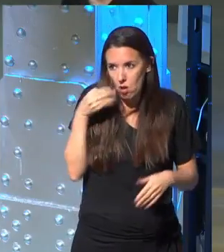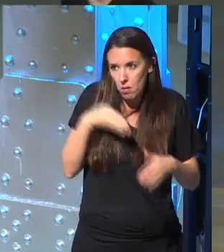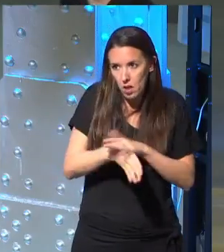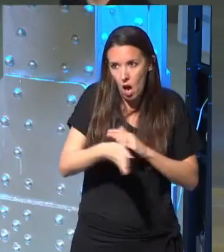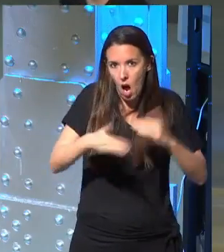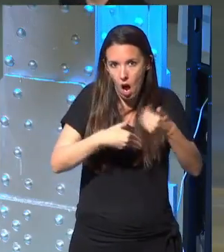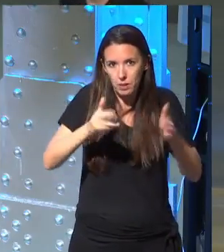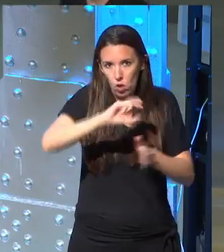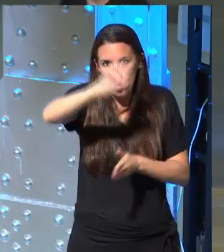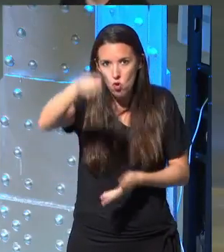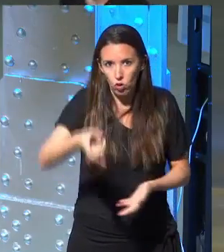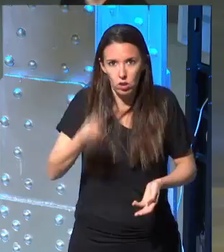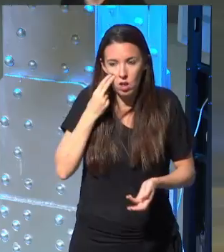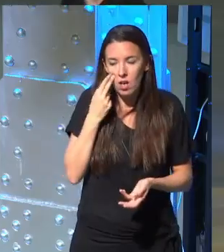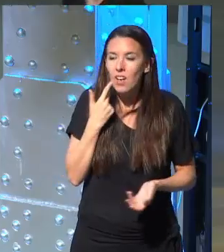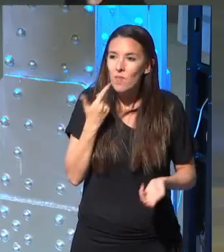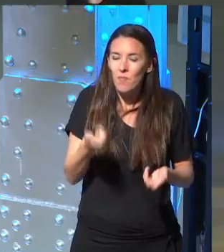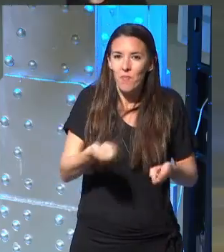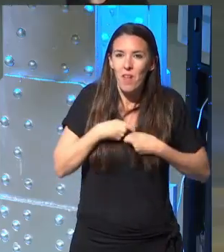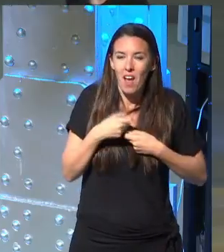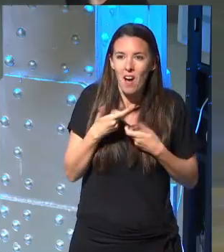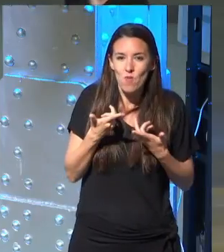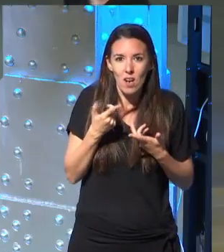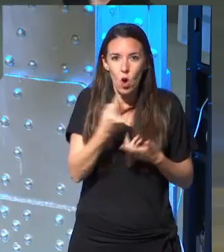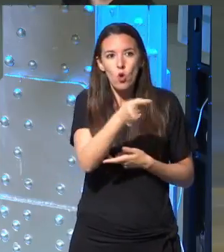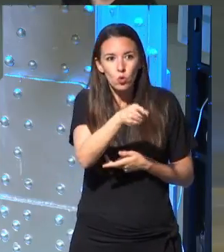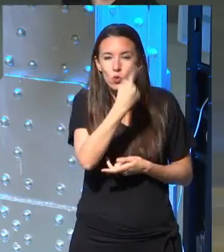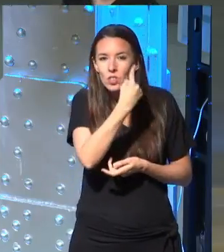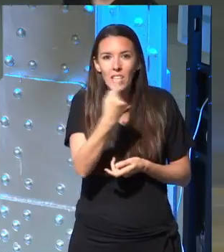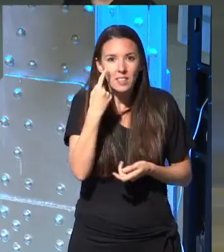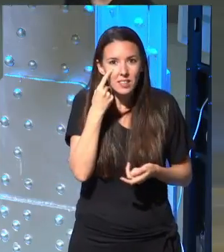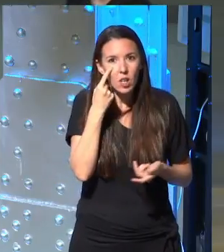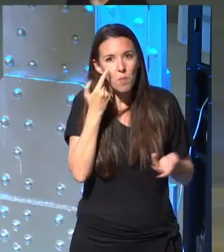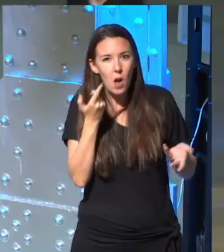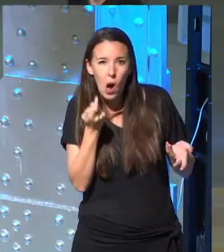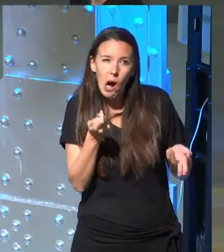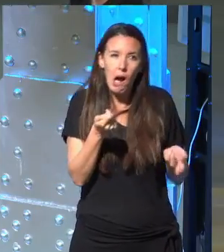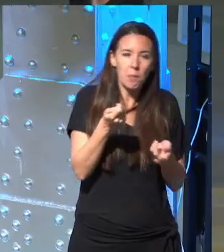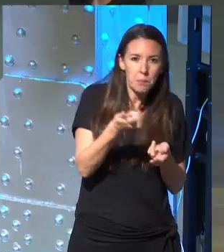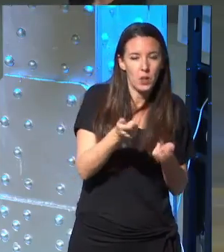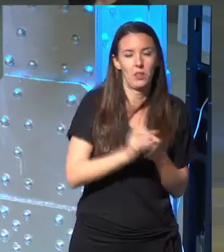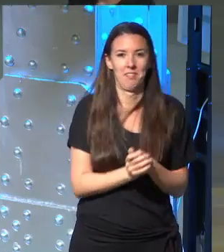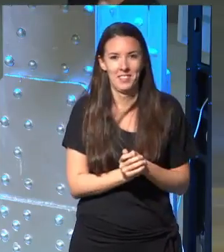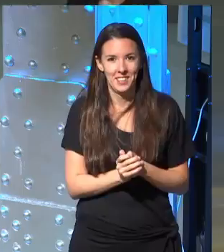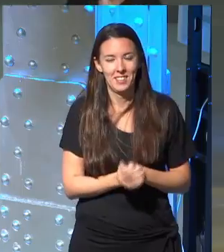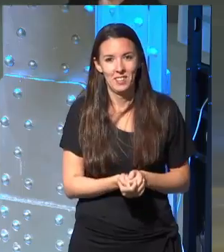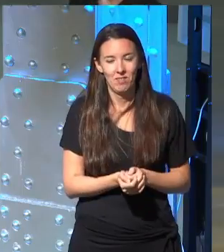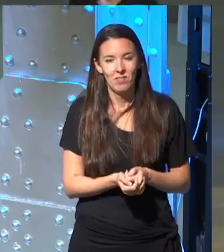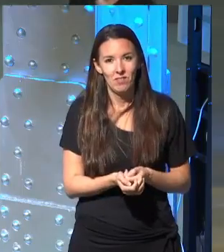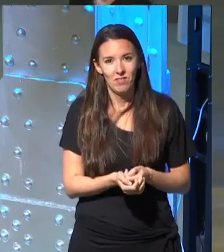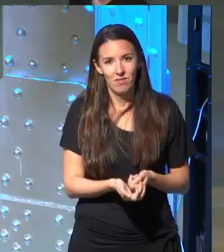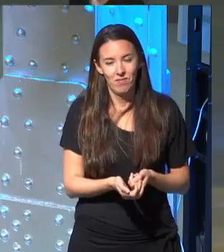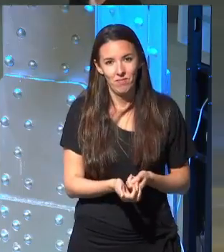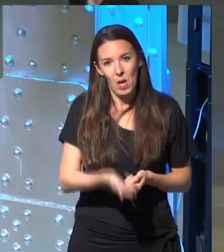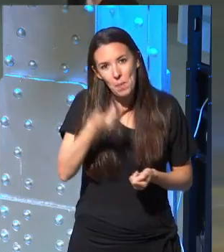habitación. Me enternece muchísimo esto, ¿no? Es como vais a ser testigos, pero... Pero poquito. Claro. Pero más del